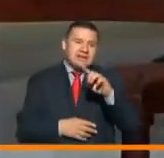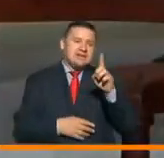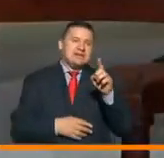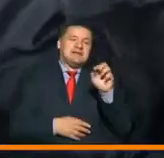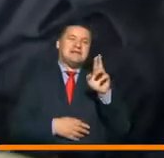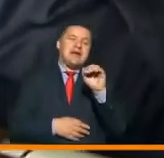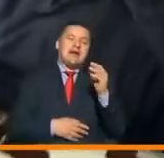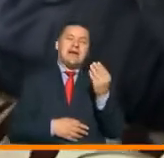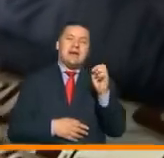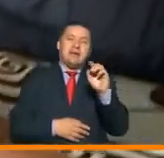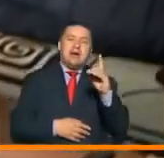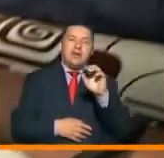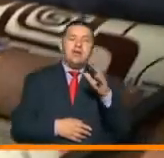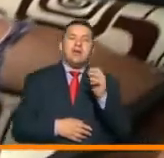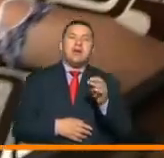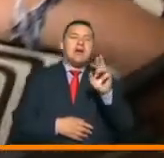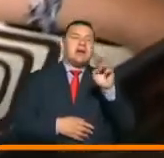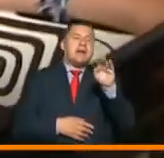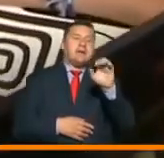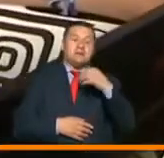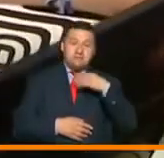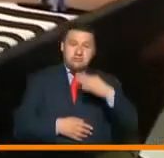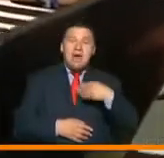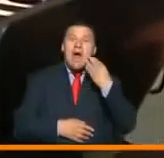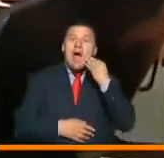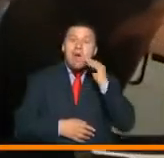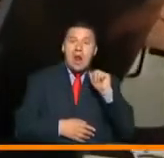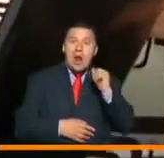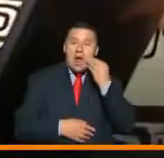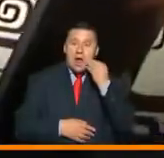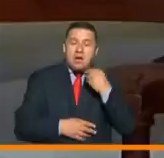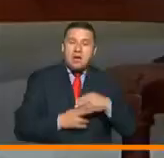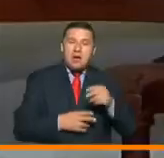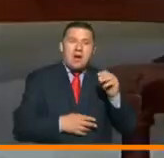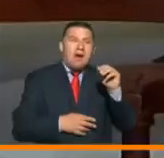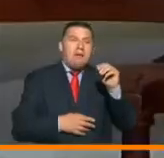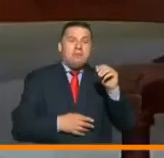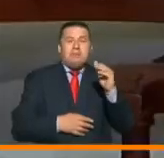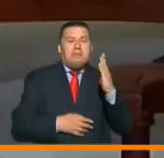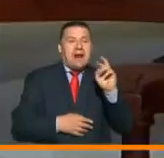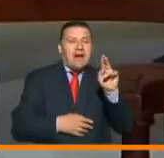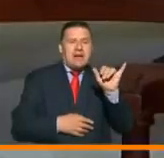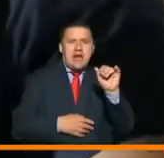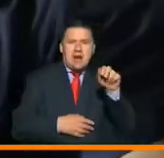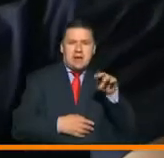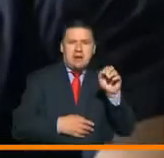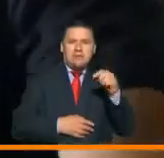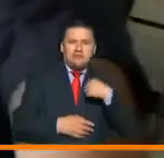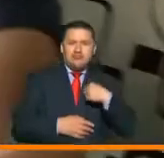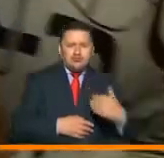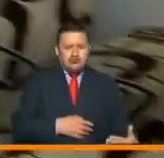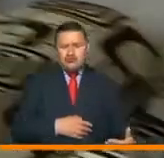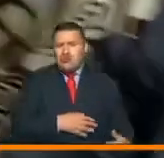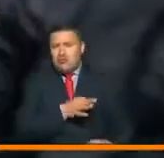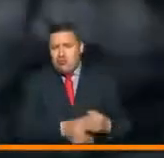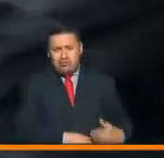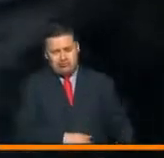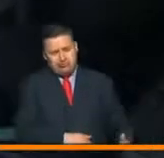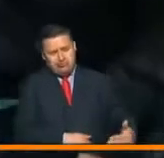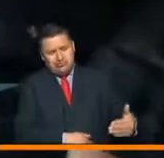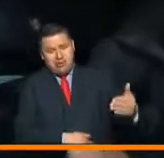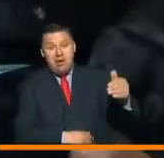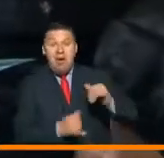Quevedo Ramírez, la abuelita de Brian Jiménez. Lo tenía desde muy pequeñito.